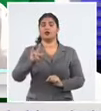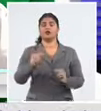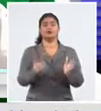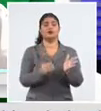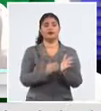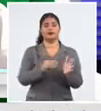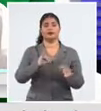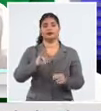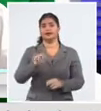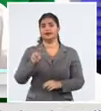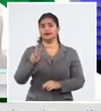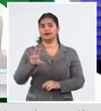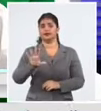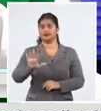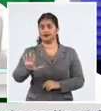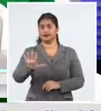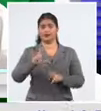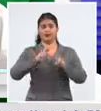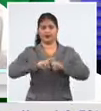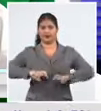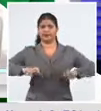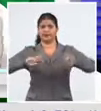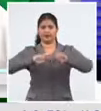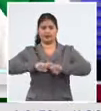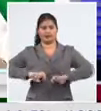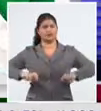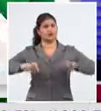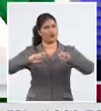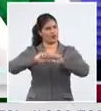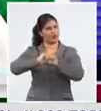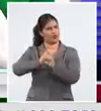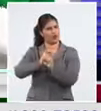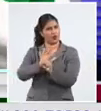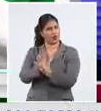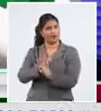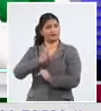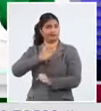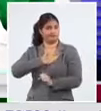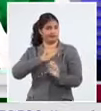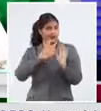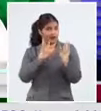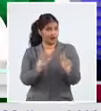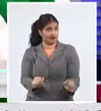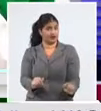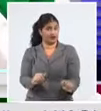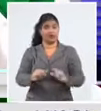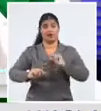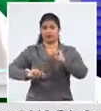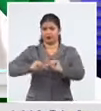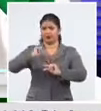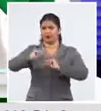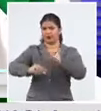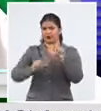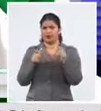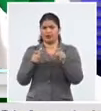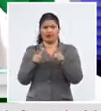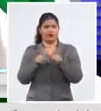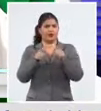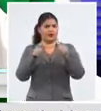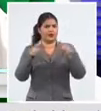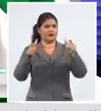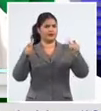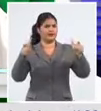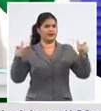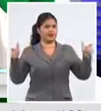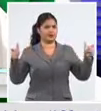49.635 muestras para el diagnóstico de la enfermedad. Esta es una cifra que va subiendo por día.